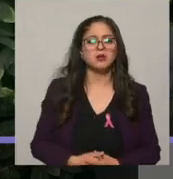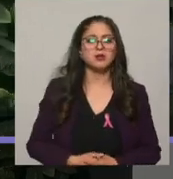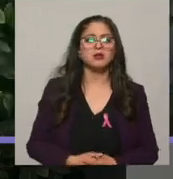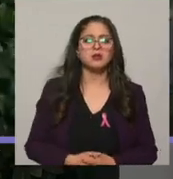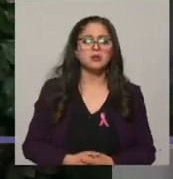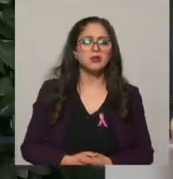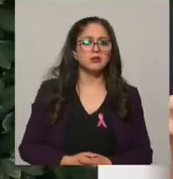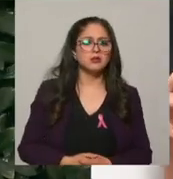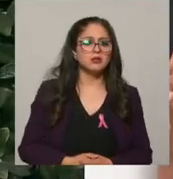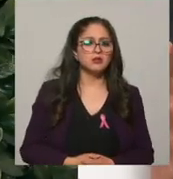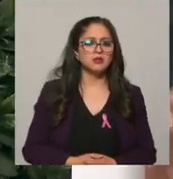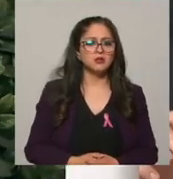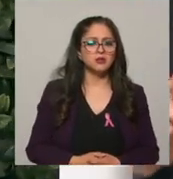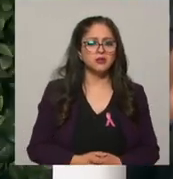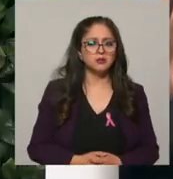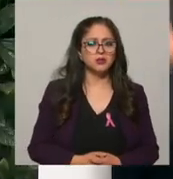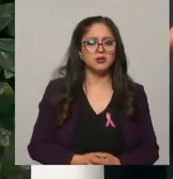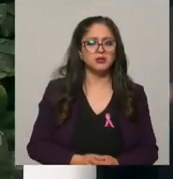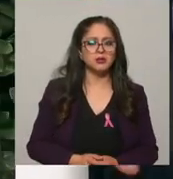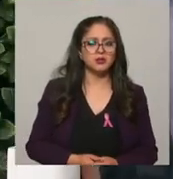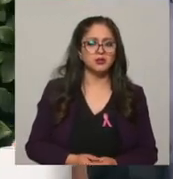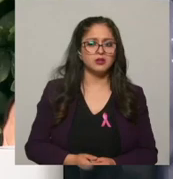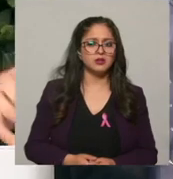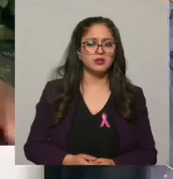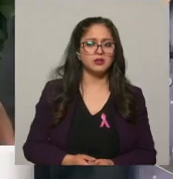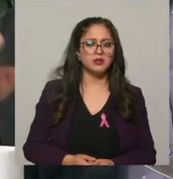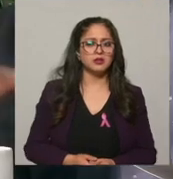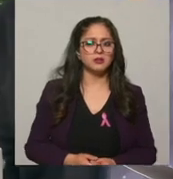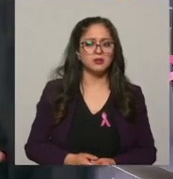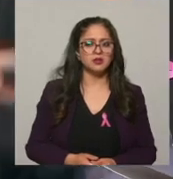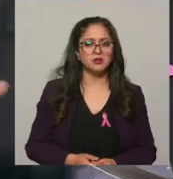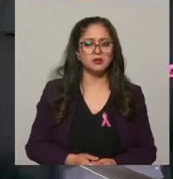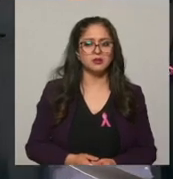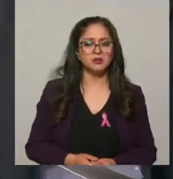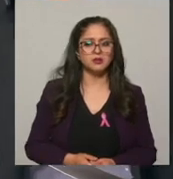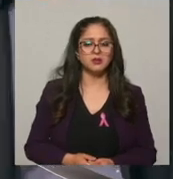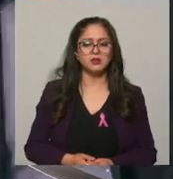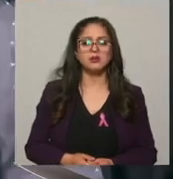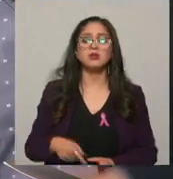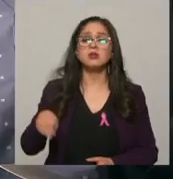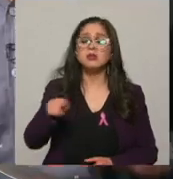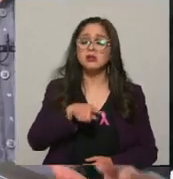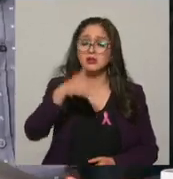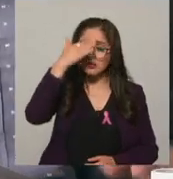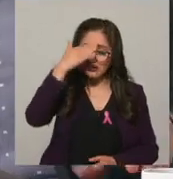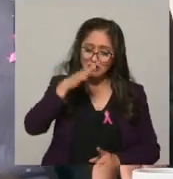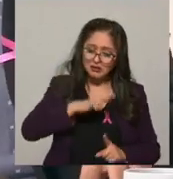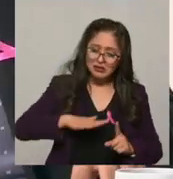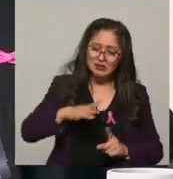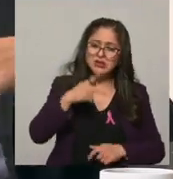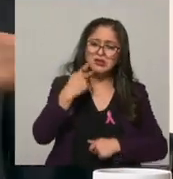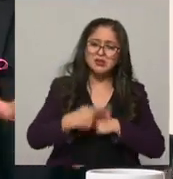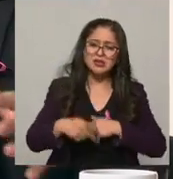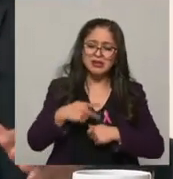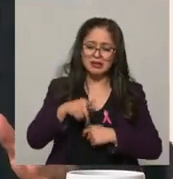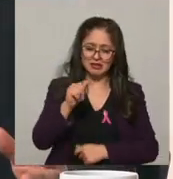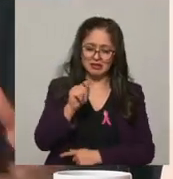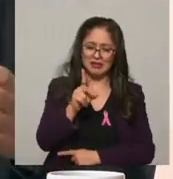no quería perder de vista algo que mencionó Gloria cuando habló de Cuauhtémoc como una zona de peligro para la población trans. Dentro de nuestro análisis